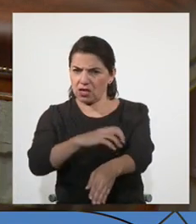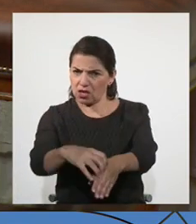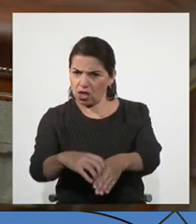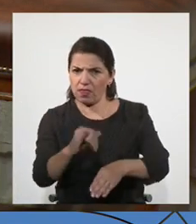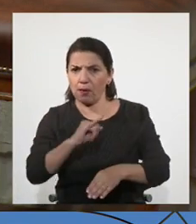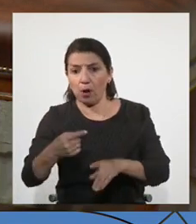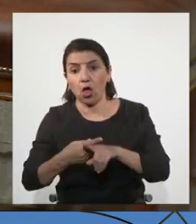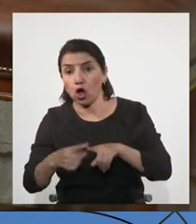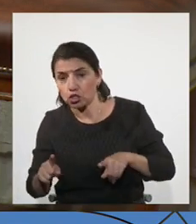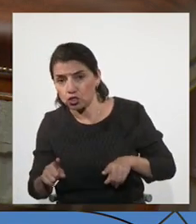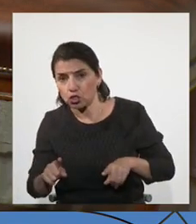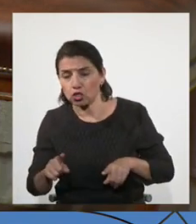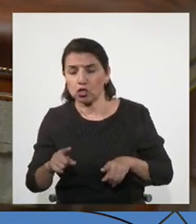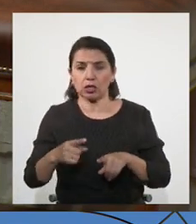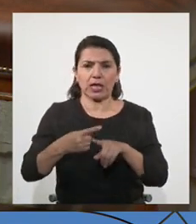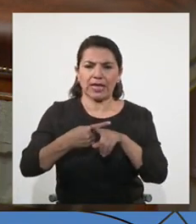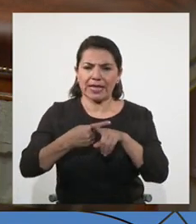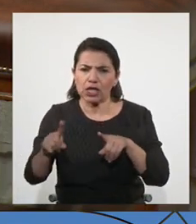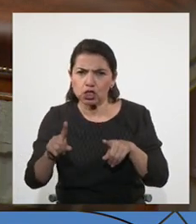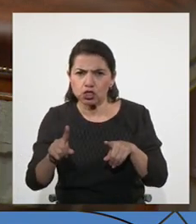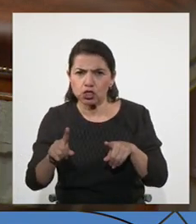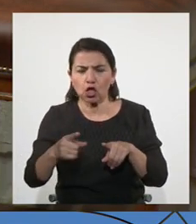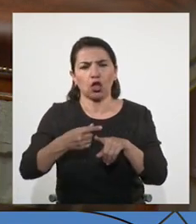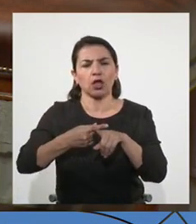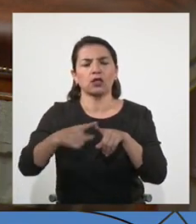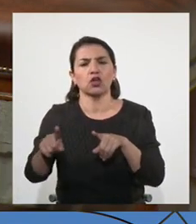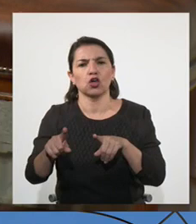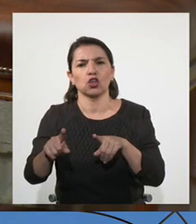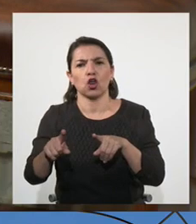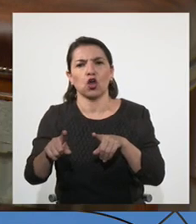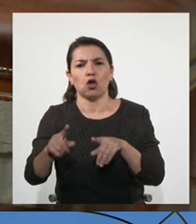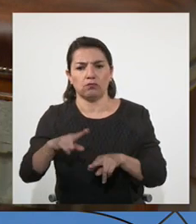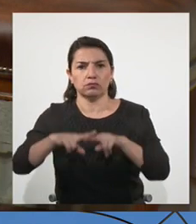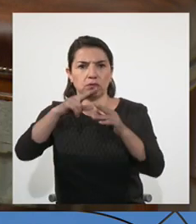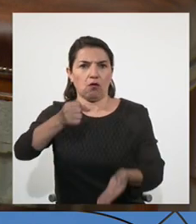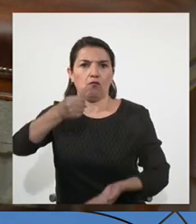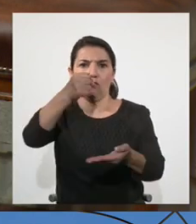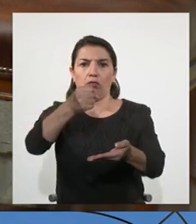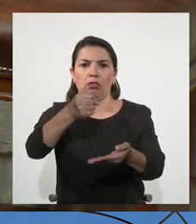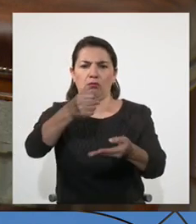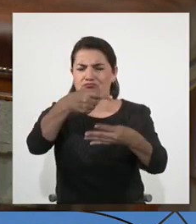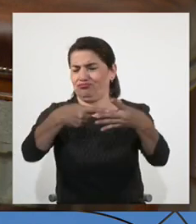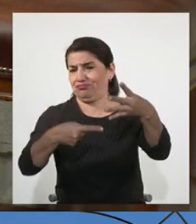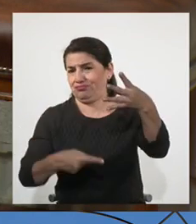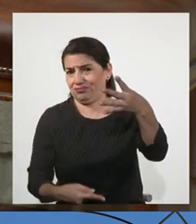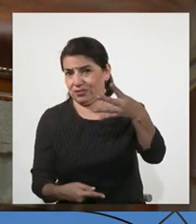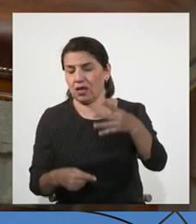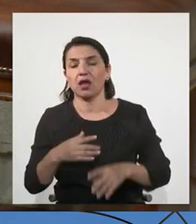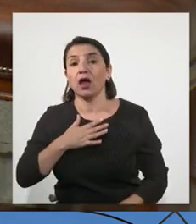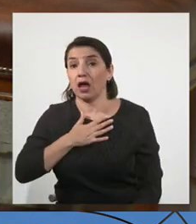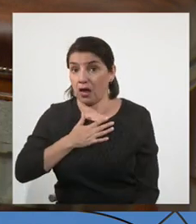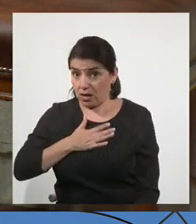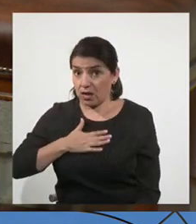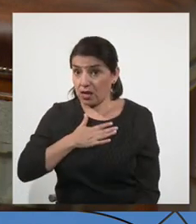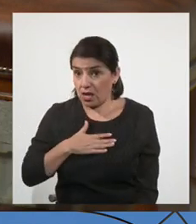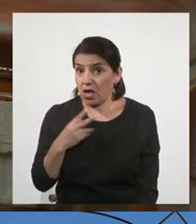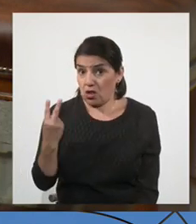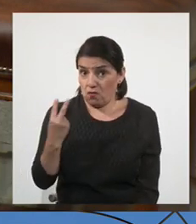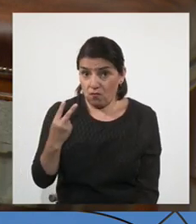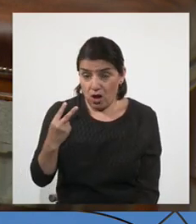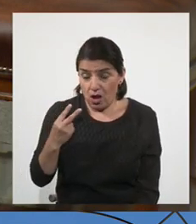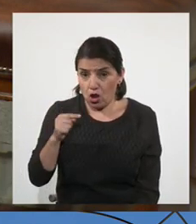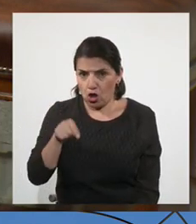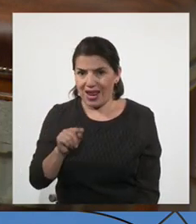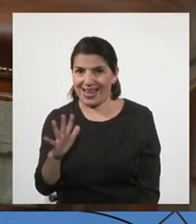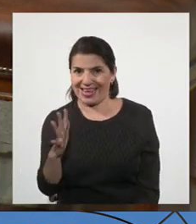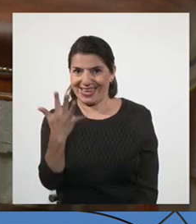y otros, se utiliza para cualquier cosa. Yo en ese sentido quiero valorar, presidenta, que en la comisión, en la quinta subcomisión